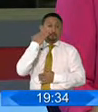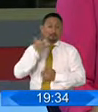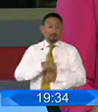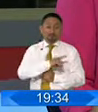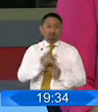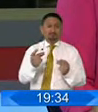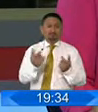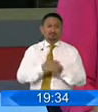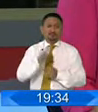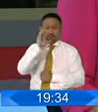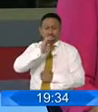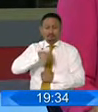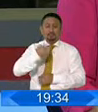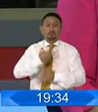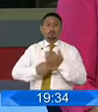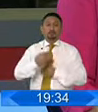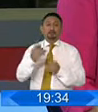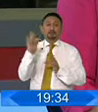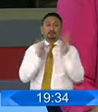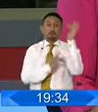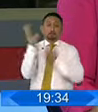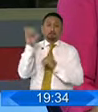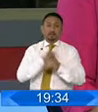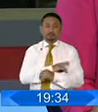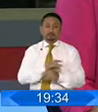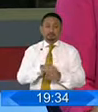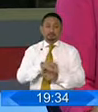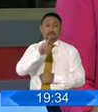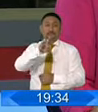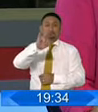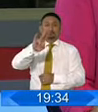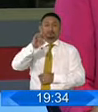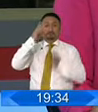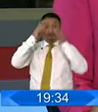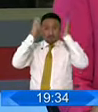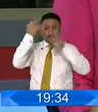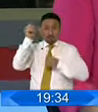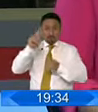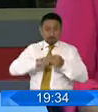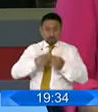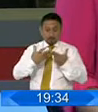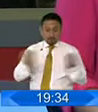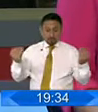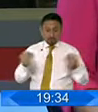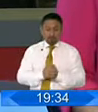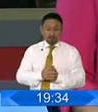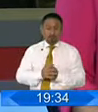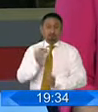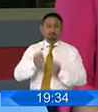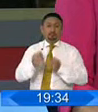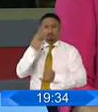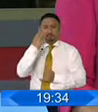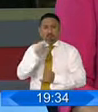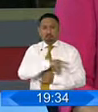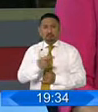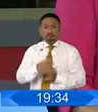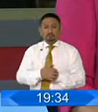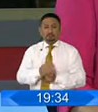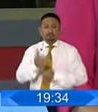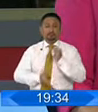desesperada a sus hijas gemelas que desaparecieron desde el pasado 27 de diciembre en el sur de Quito. La última vez que las vieron fue